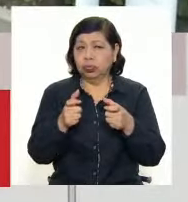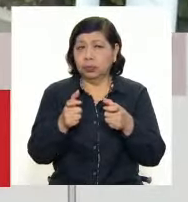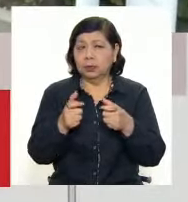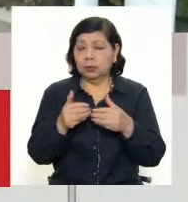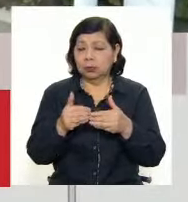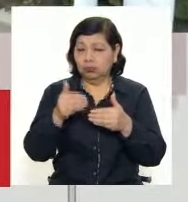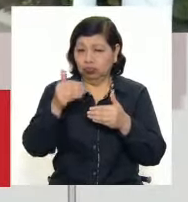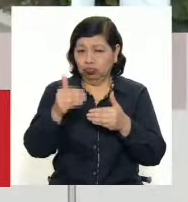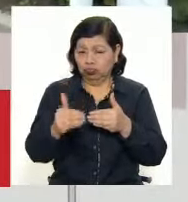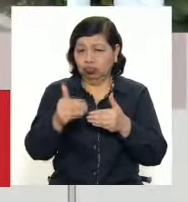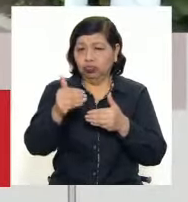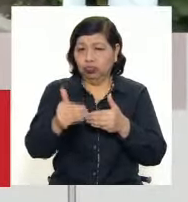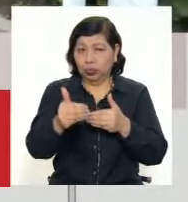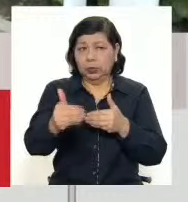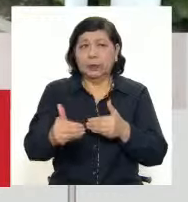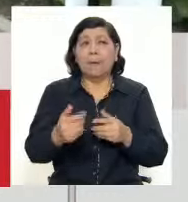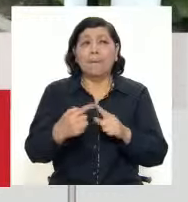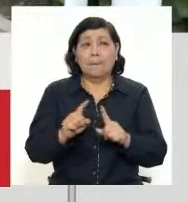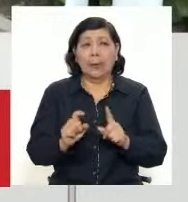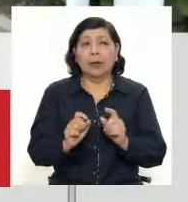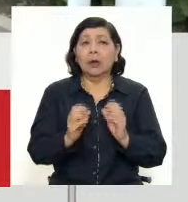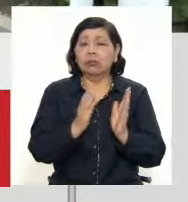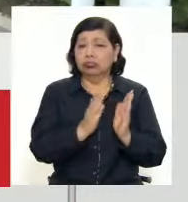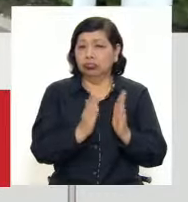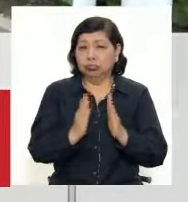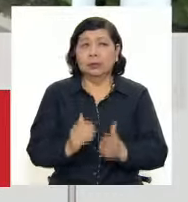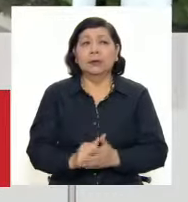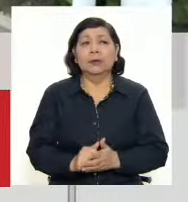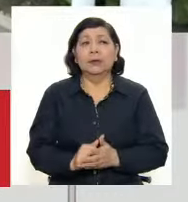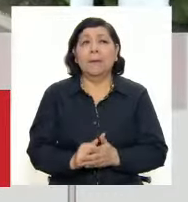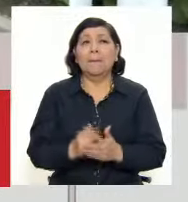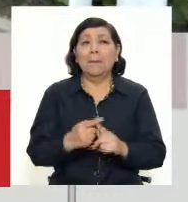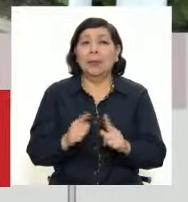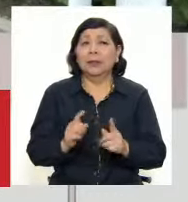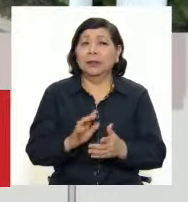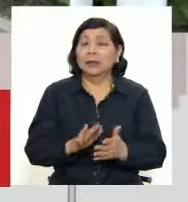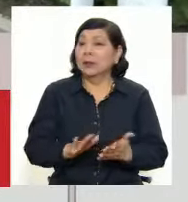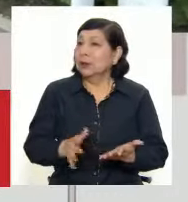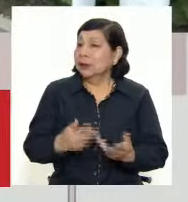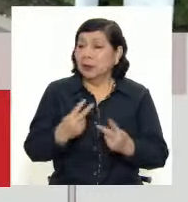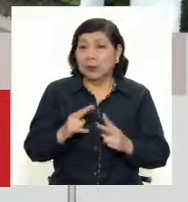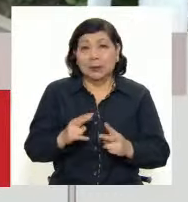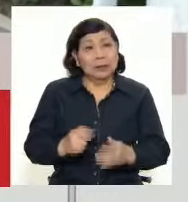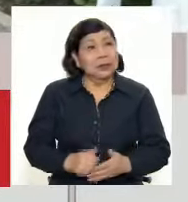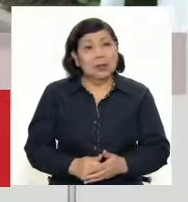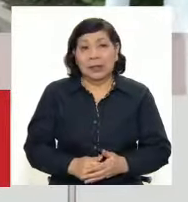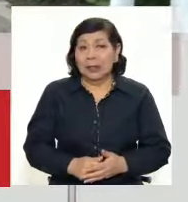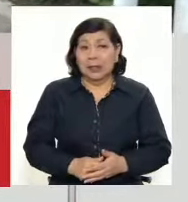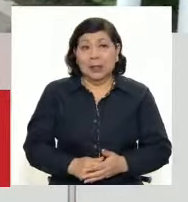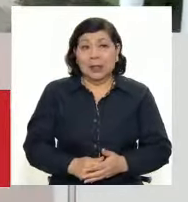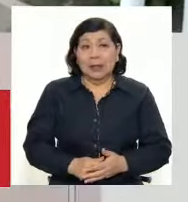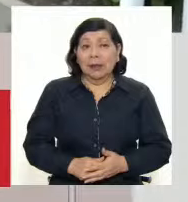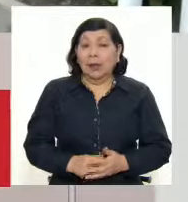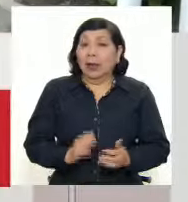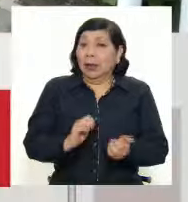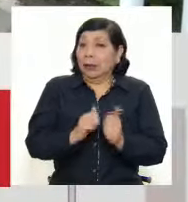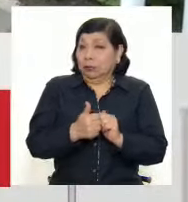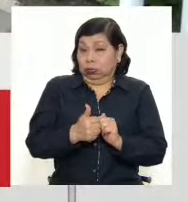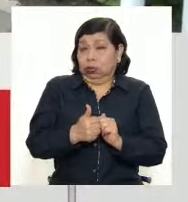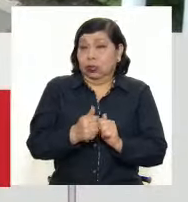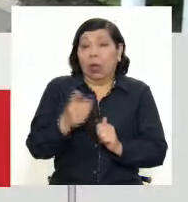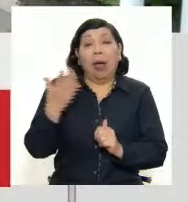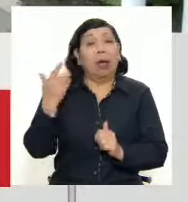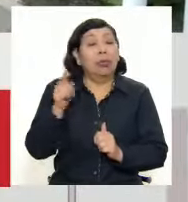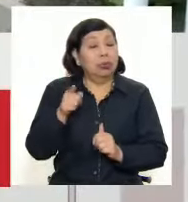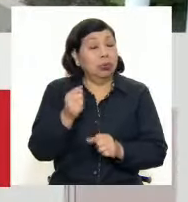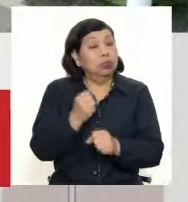mediano, largo plazo para ordenar situaciones que todavía no se habían visto. Y los cambios que él dio